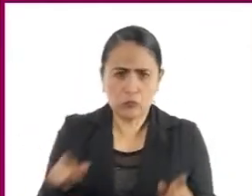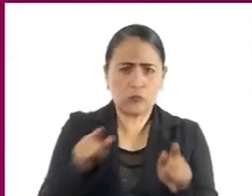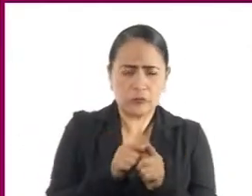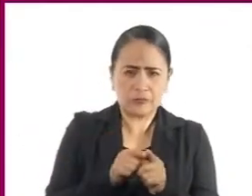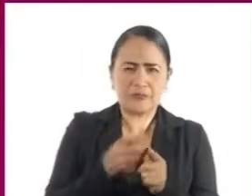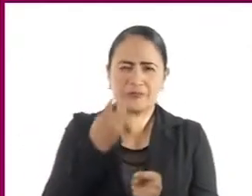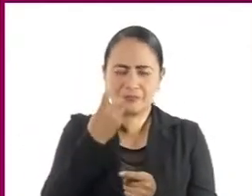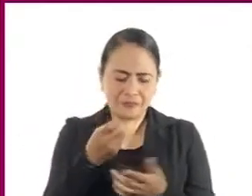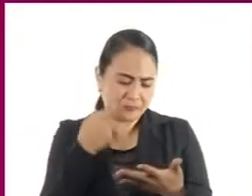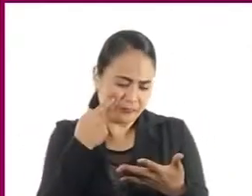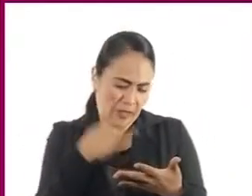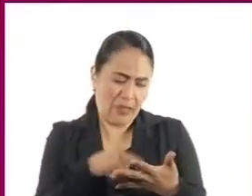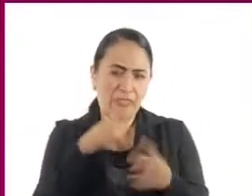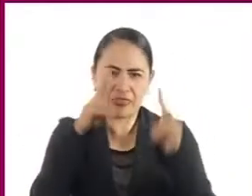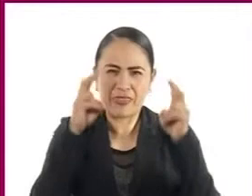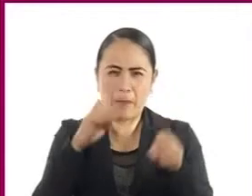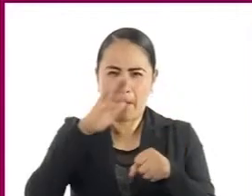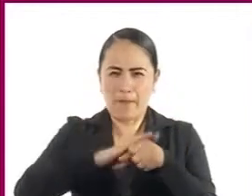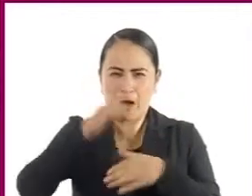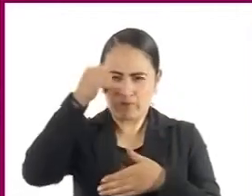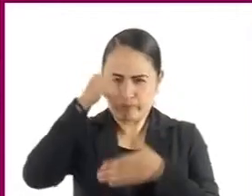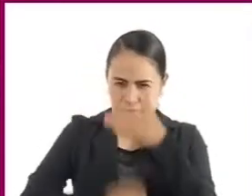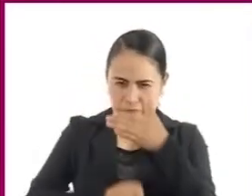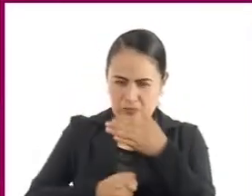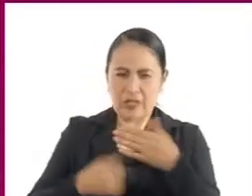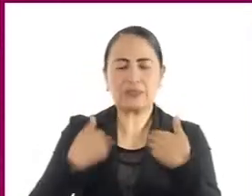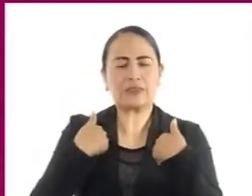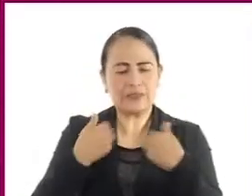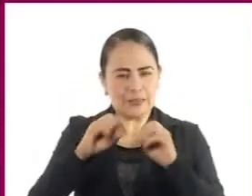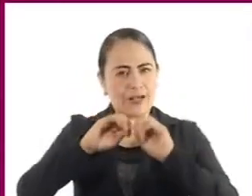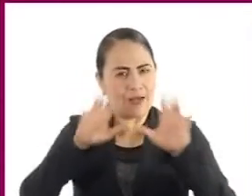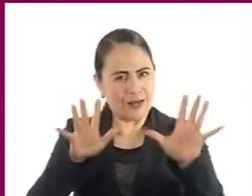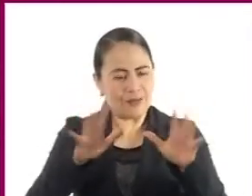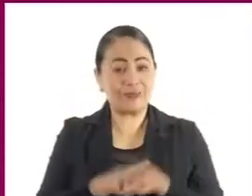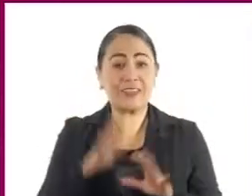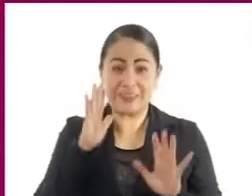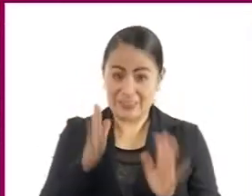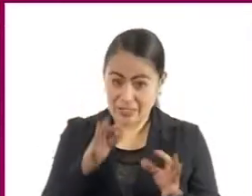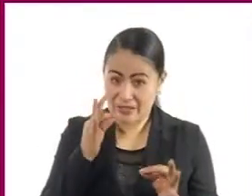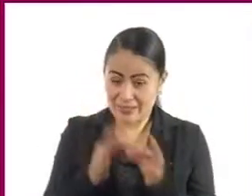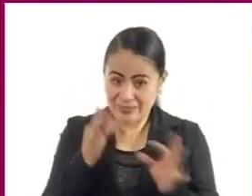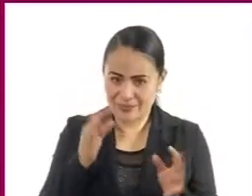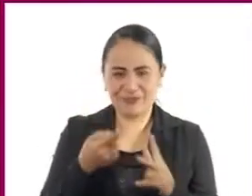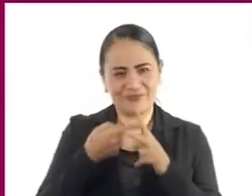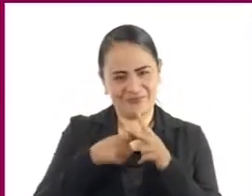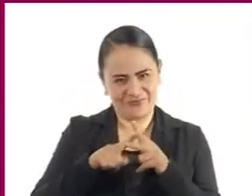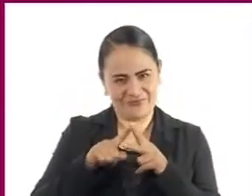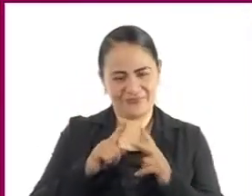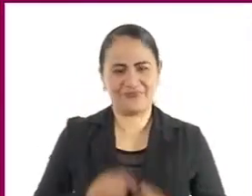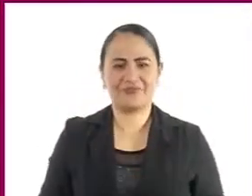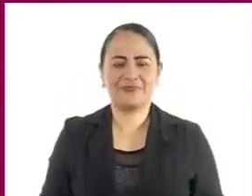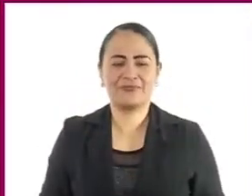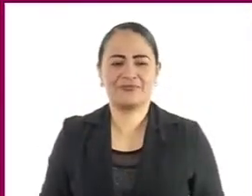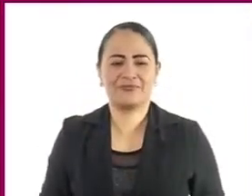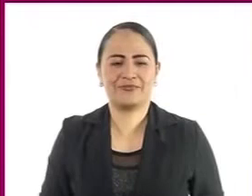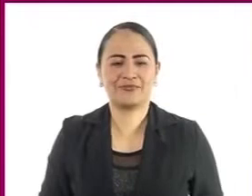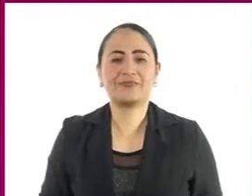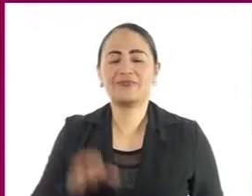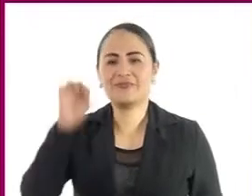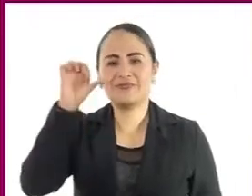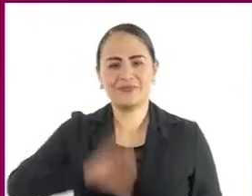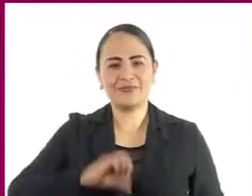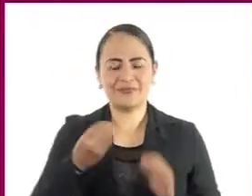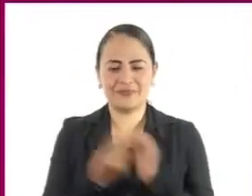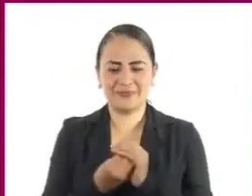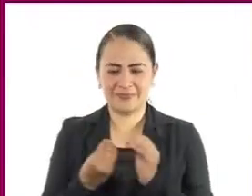una visión amplia del tema y mayor claridad. ¿Listas y listos? Pues muy bien, iniciemos. En esta sesión,